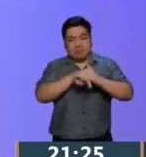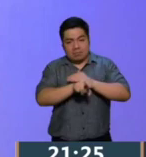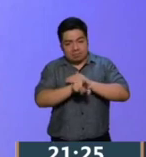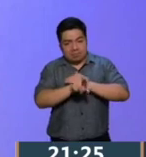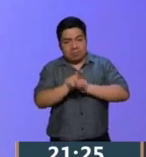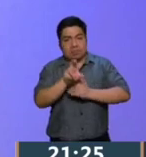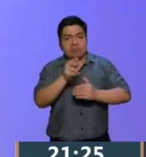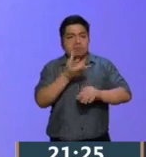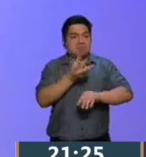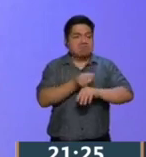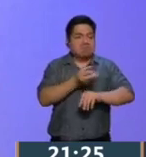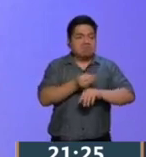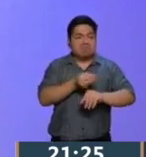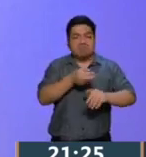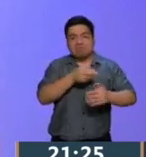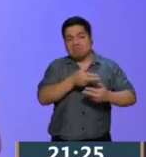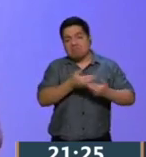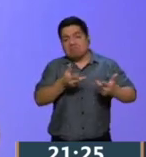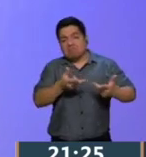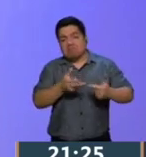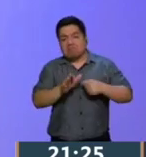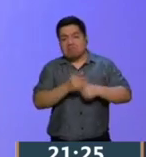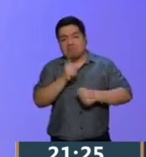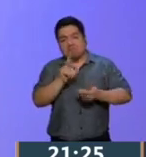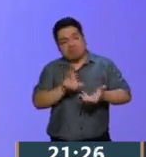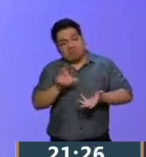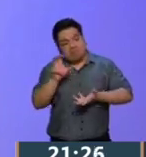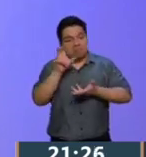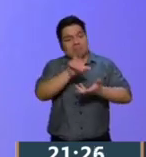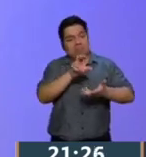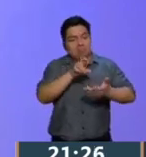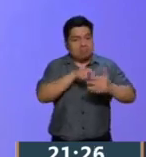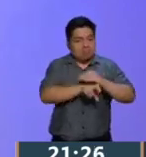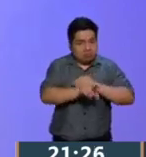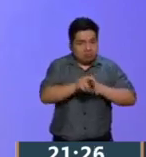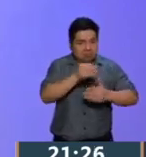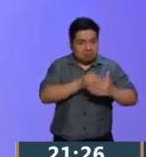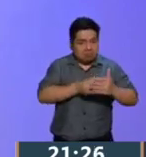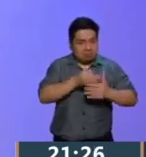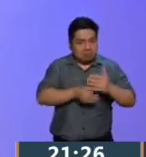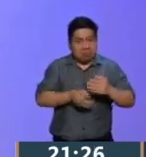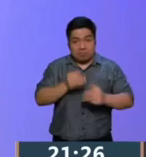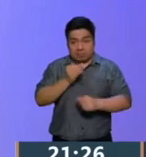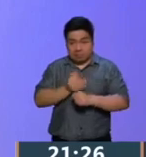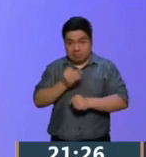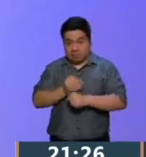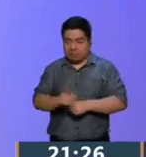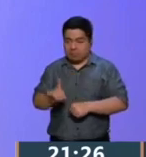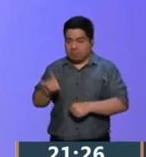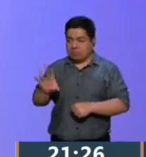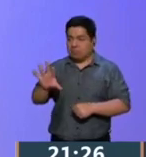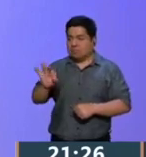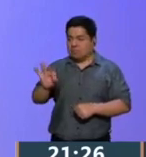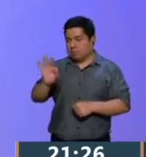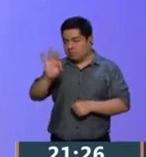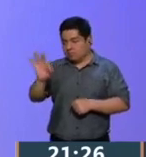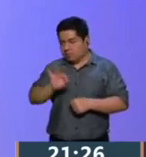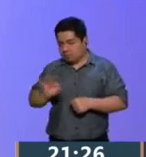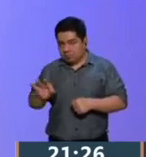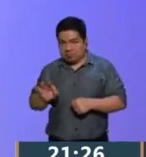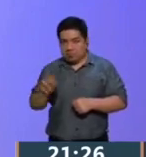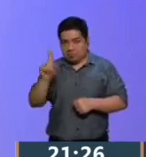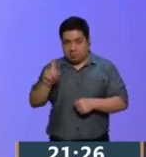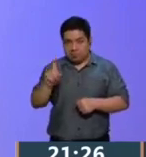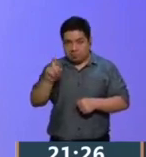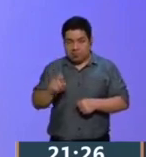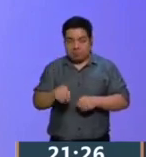de mantenimiento, de inversión en el metro. Y lo que está pasando con el agua, en donde el 40% del agua en esta